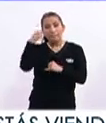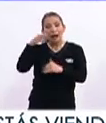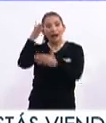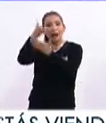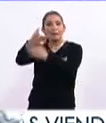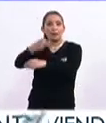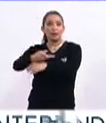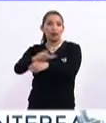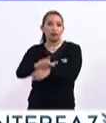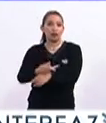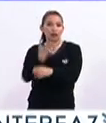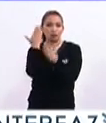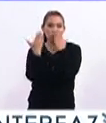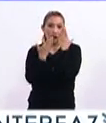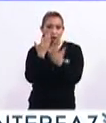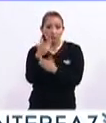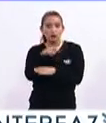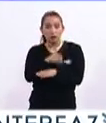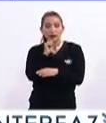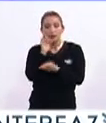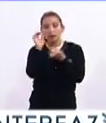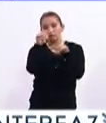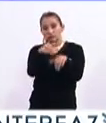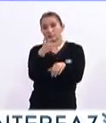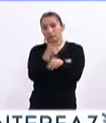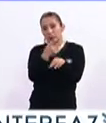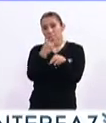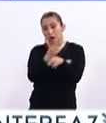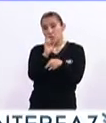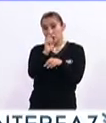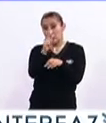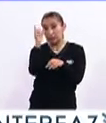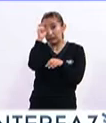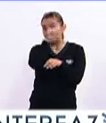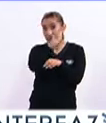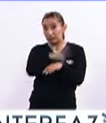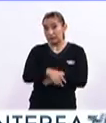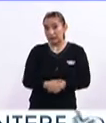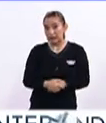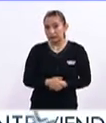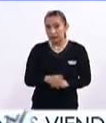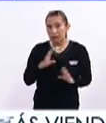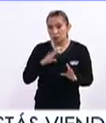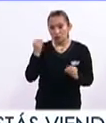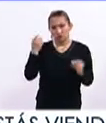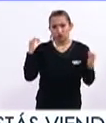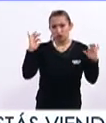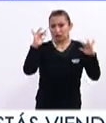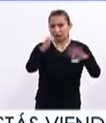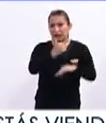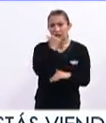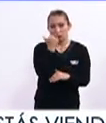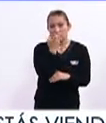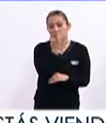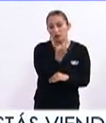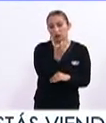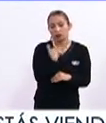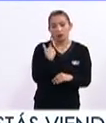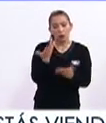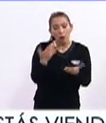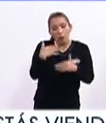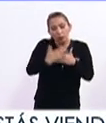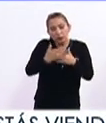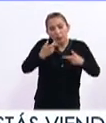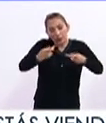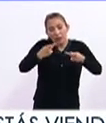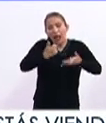al bachillerato, porque también el ingreso al bachillerato de la UNAM es muy, muy complicado. Claro. Hay muchos aspirantes, entonces precisamente por eso estamos